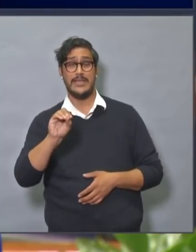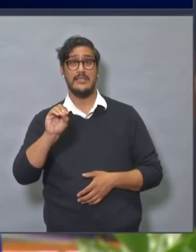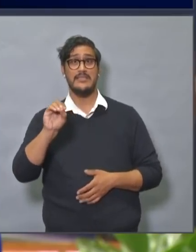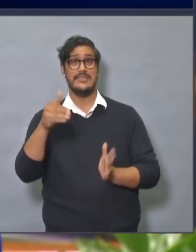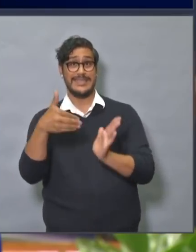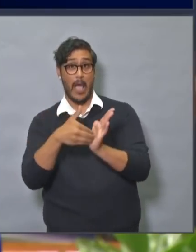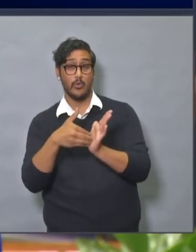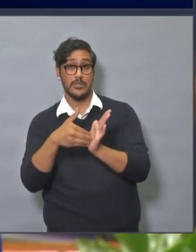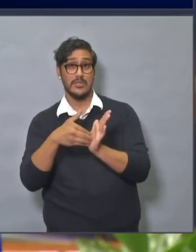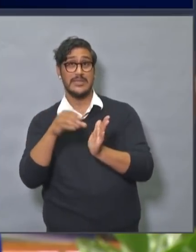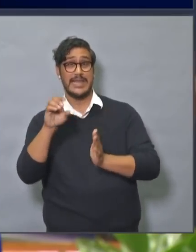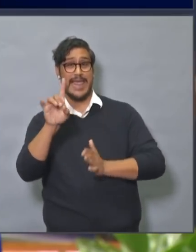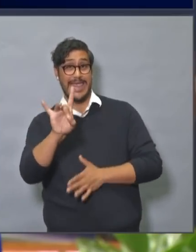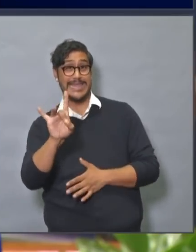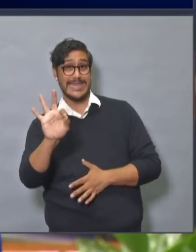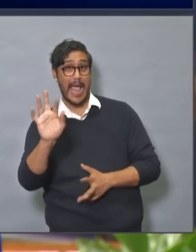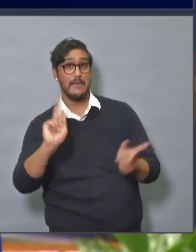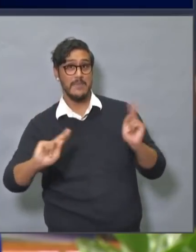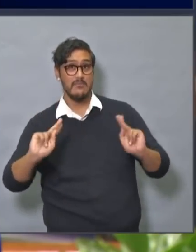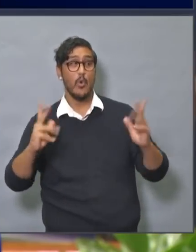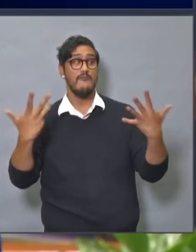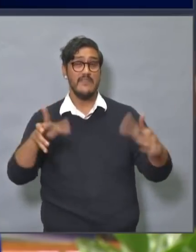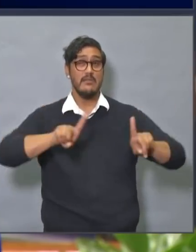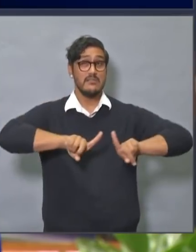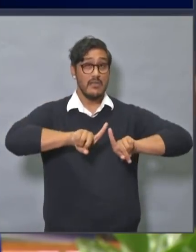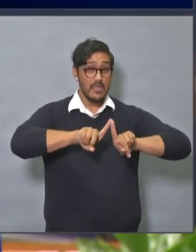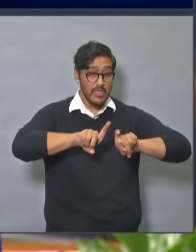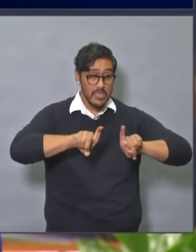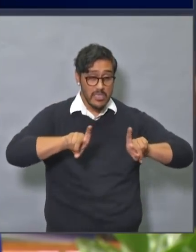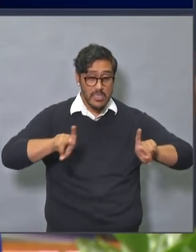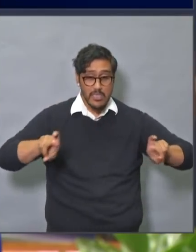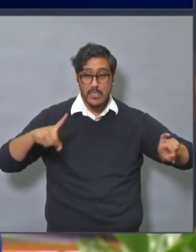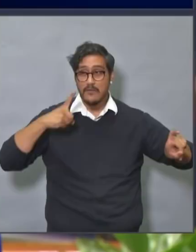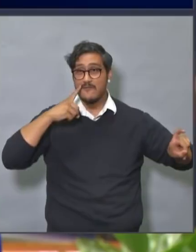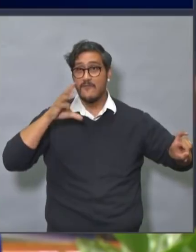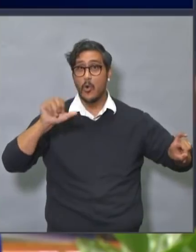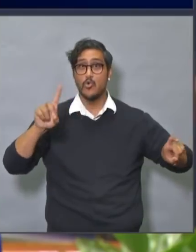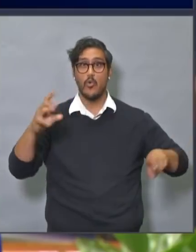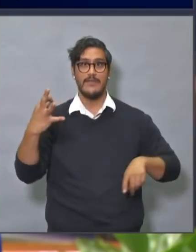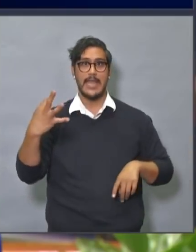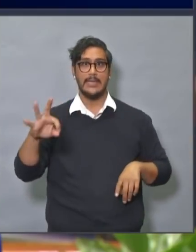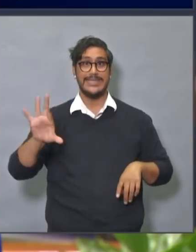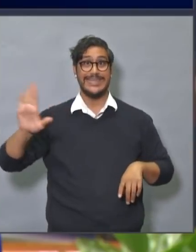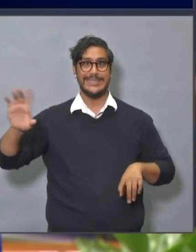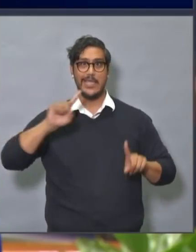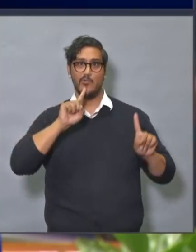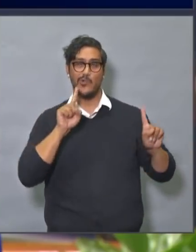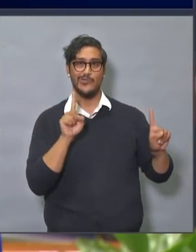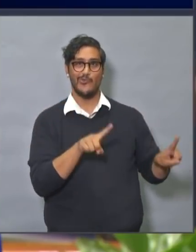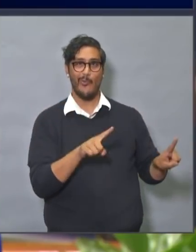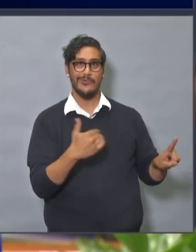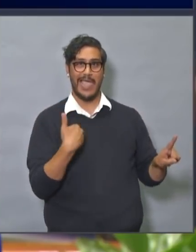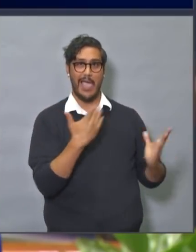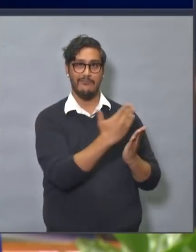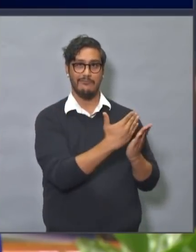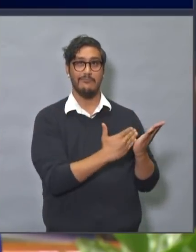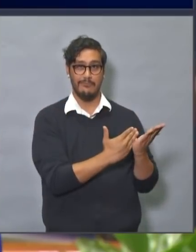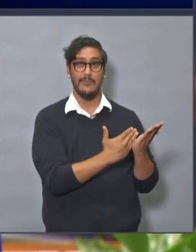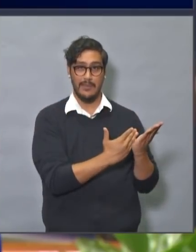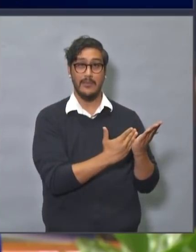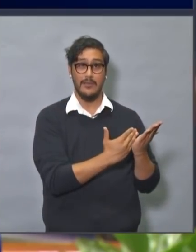1,540,289 personas se han hecho el examen de COVID-19 y los resultados han sido reportados al condado de Los Ángeles.